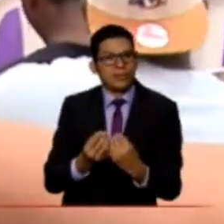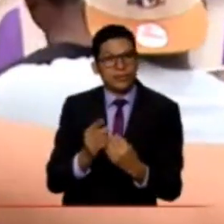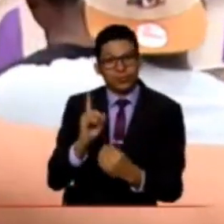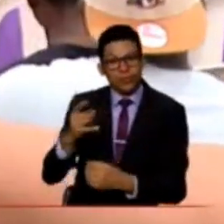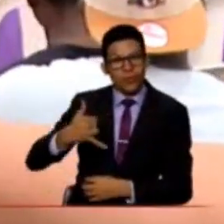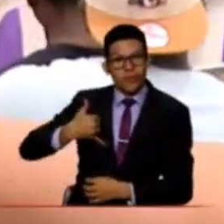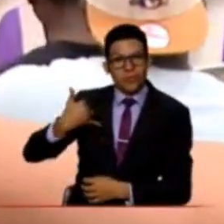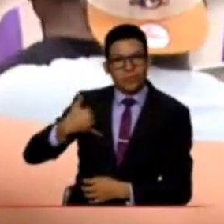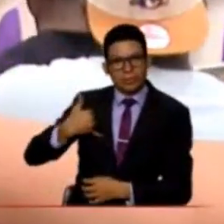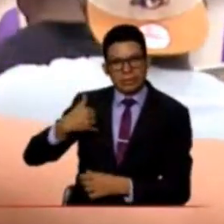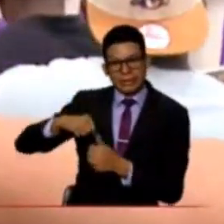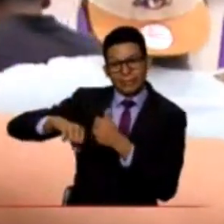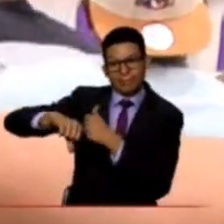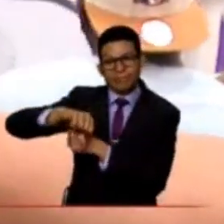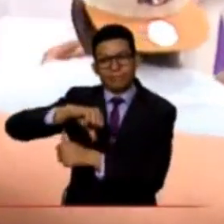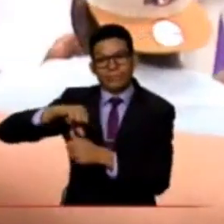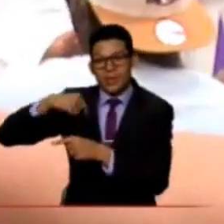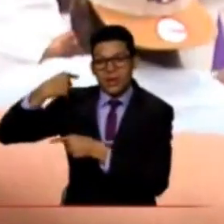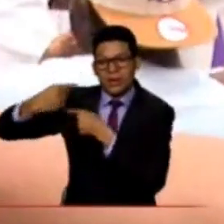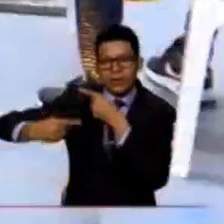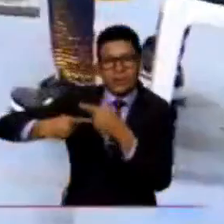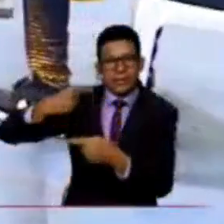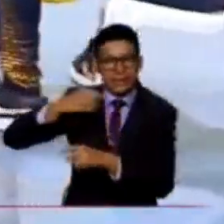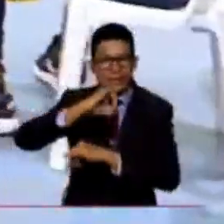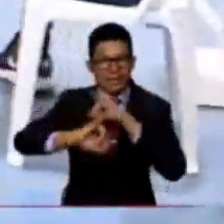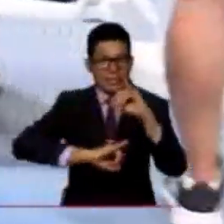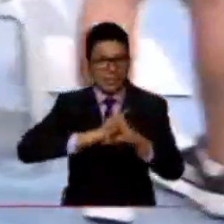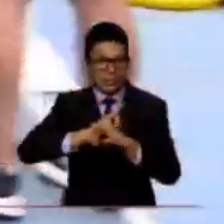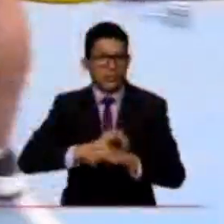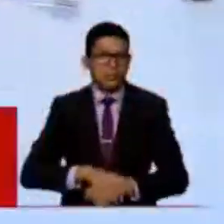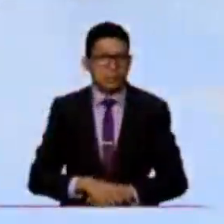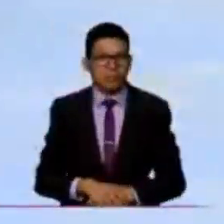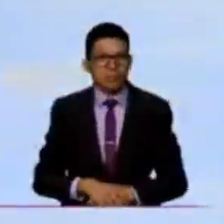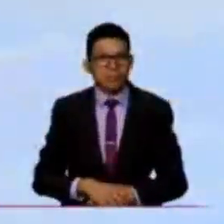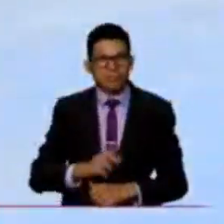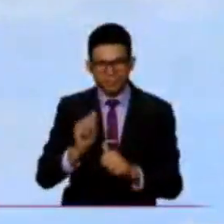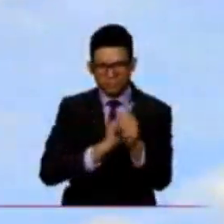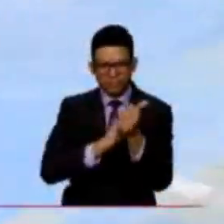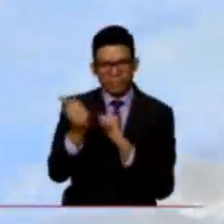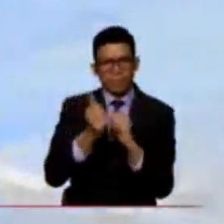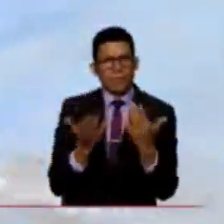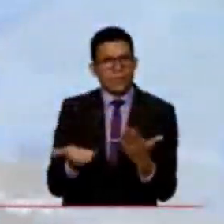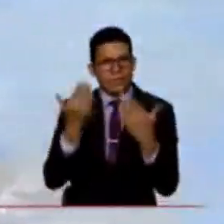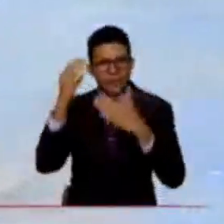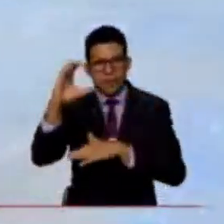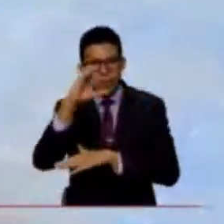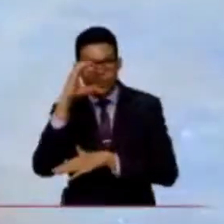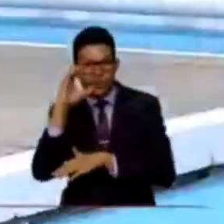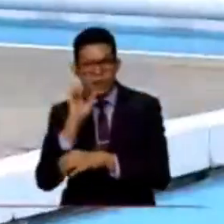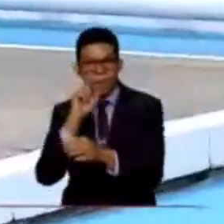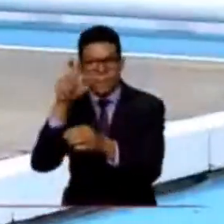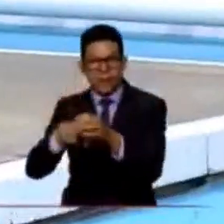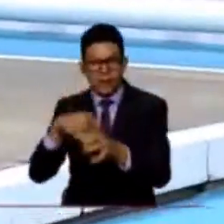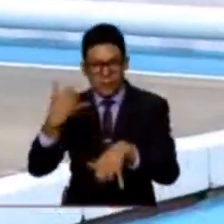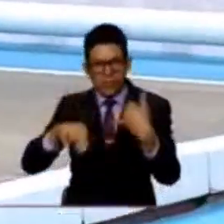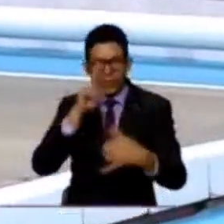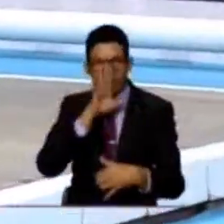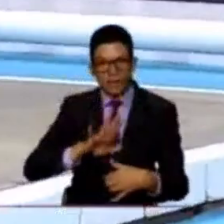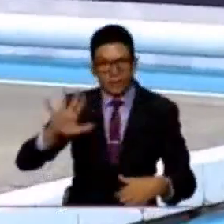de la juventud, el relevo, en los rankings internacionales. El evento deportivo que sirve a pesistas colombianos que van a estar en los Juegos